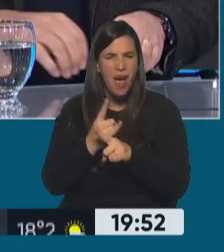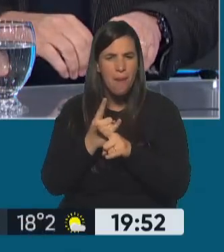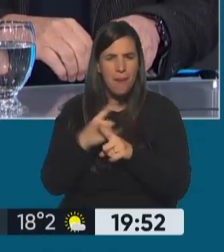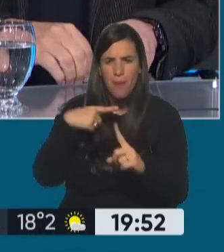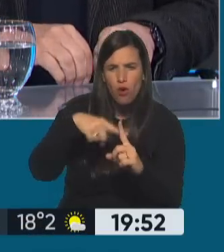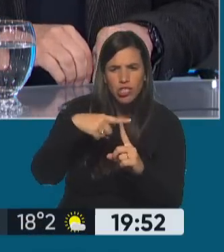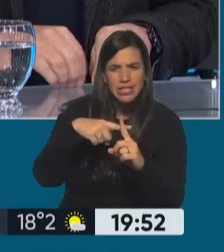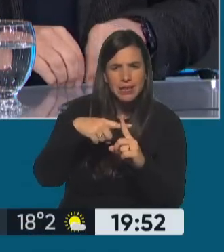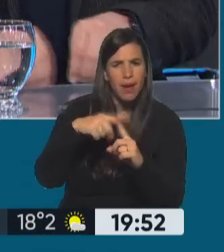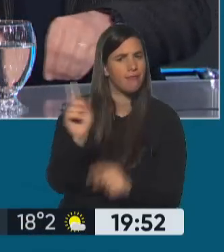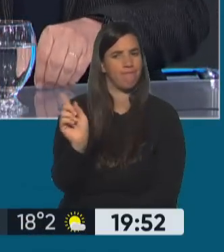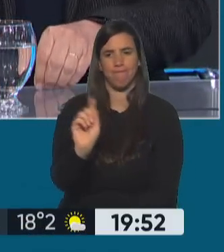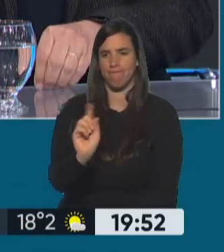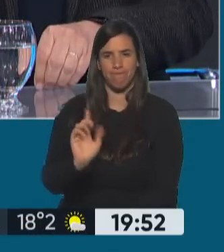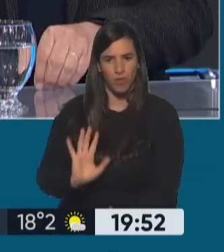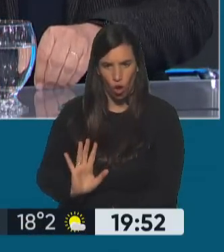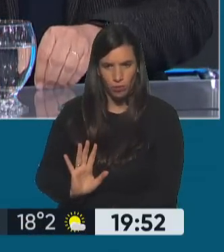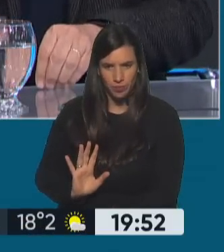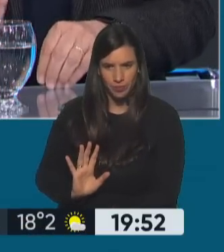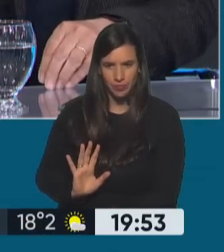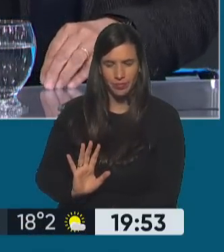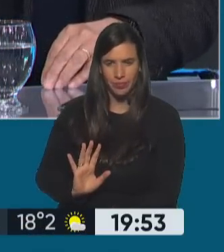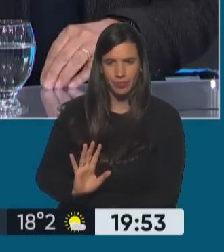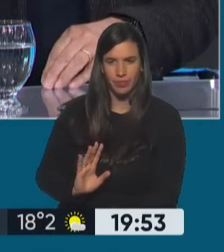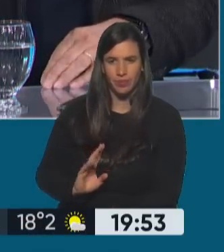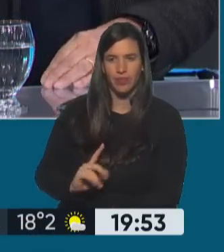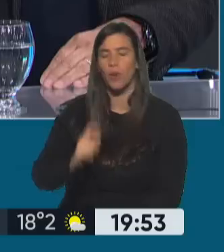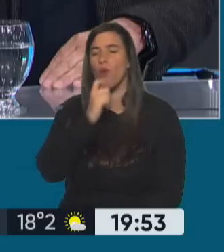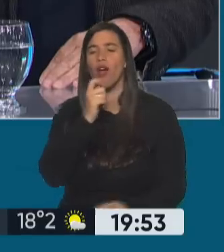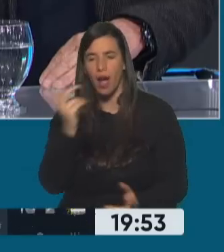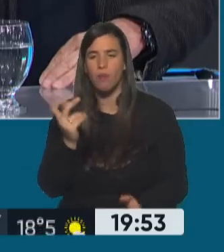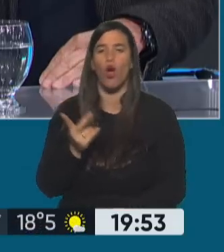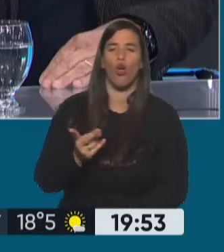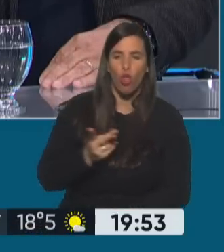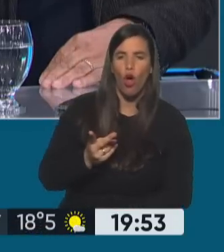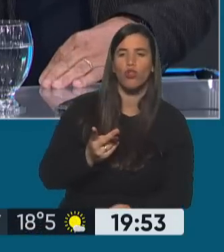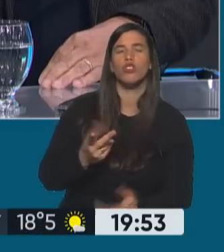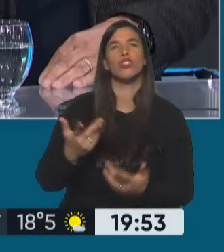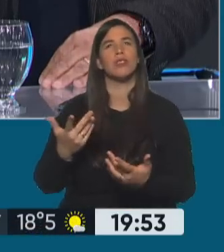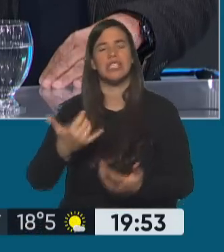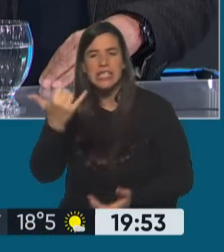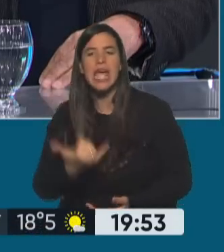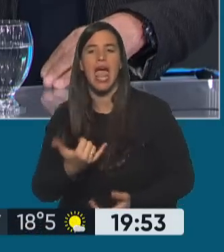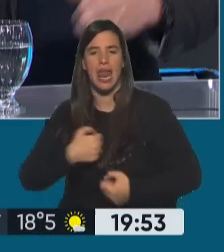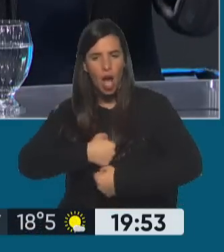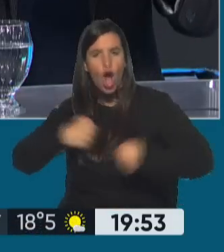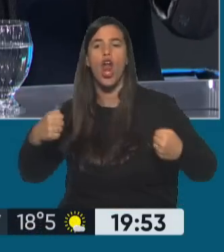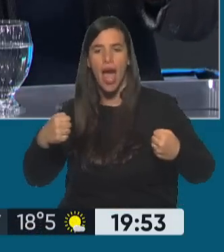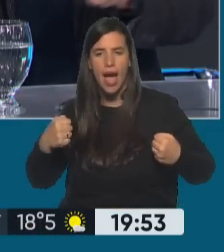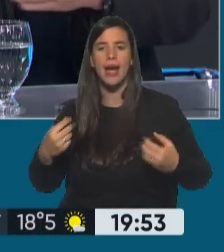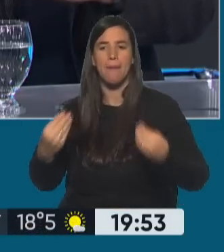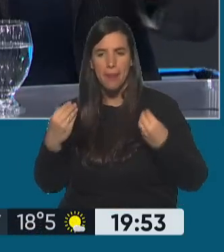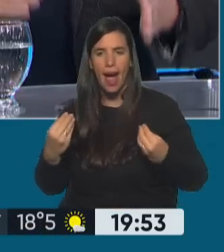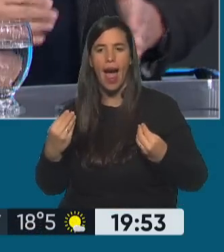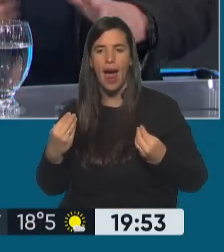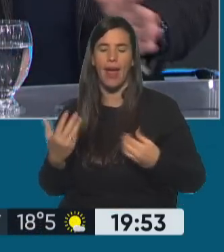decir, Lady Macbeth y Macbeth tienen coraje para avanzar en una matanza